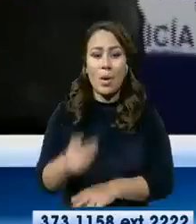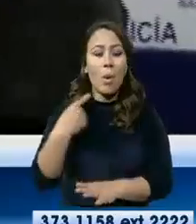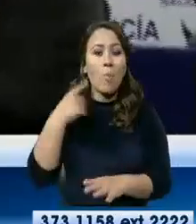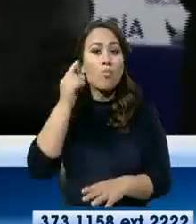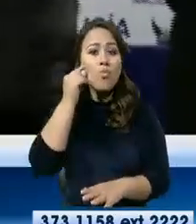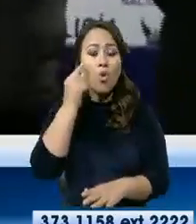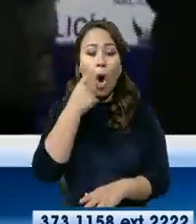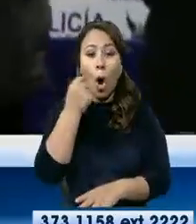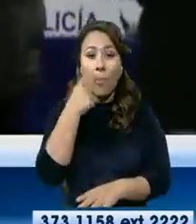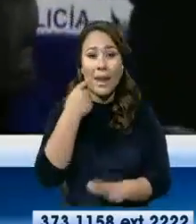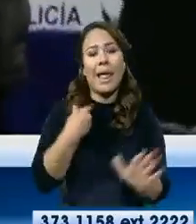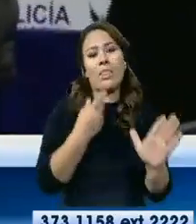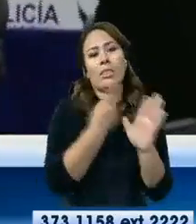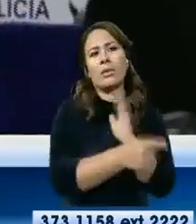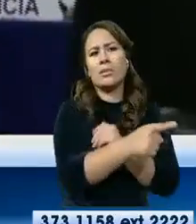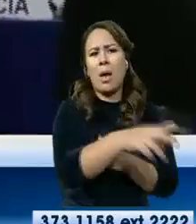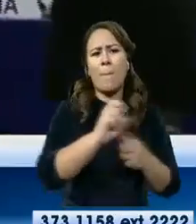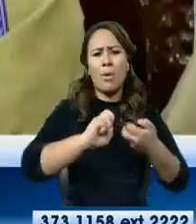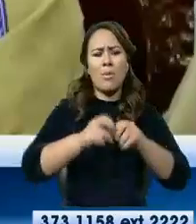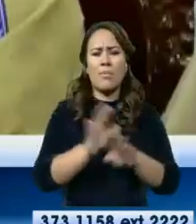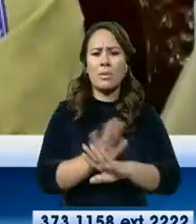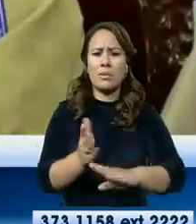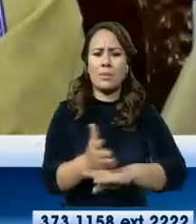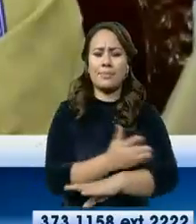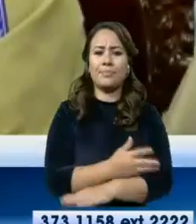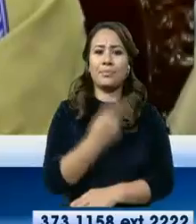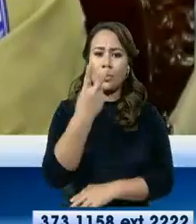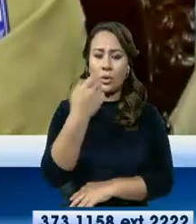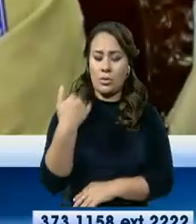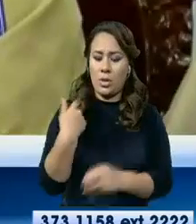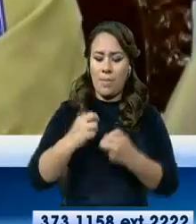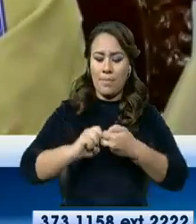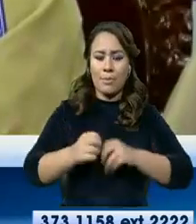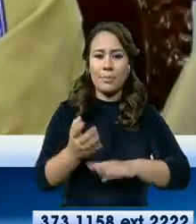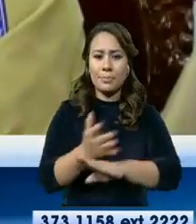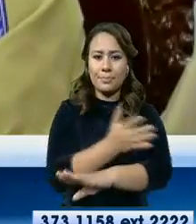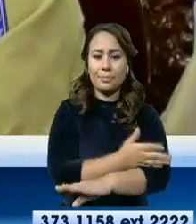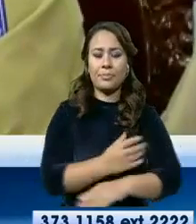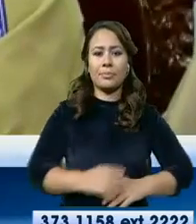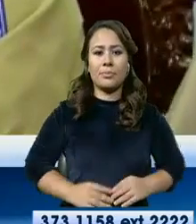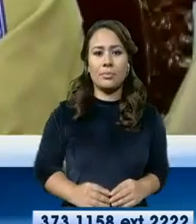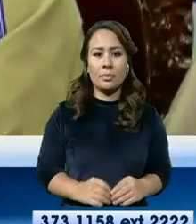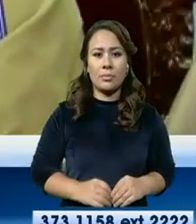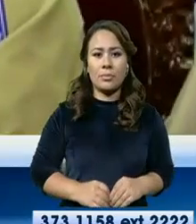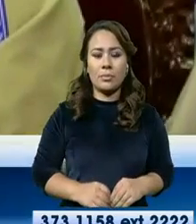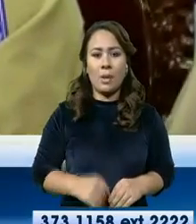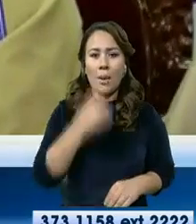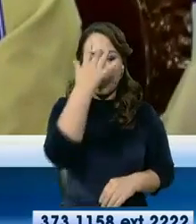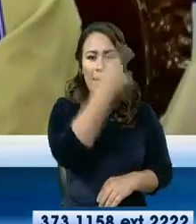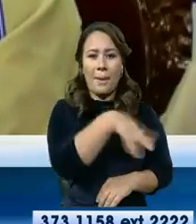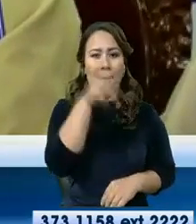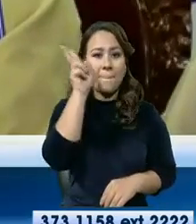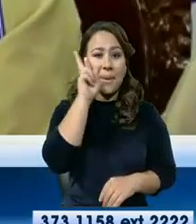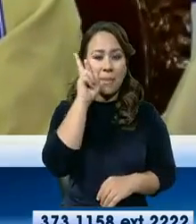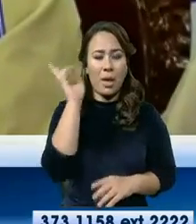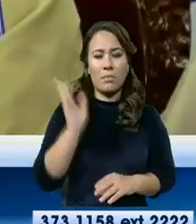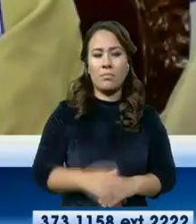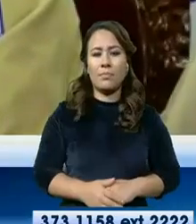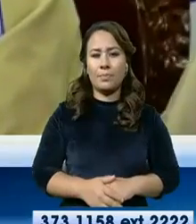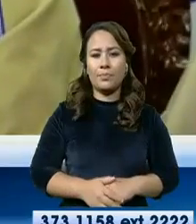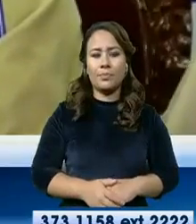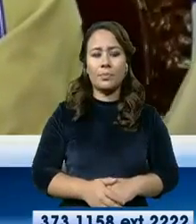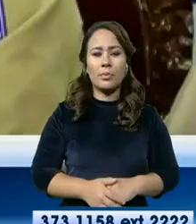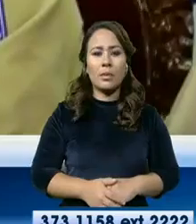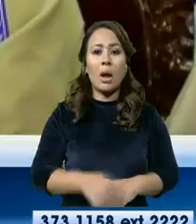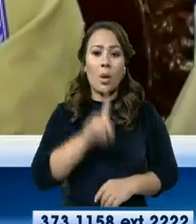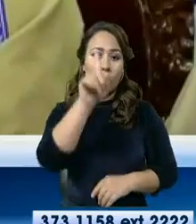damas, que ya poseen antecedentes penales. 2 tienen antecedentes por estafa, 1 tiene boleta de